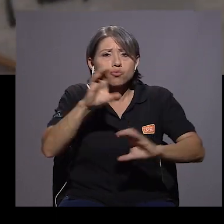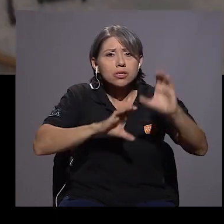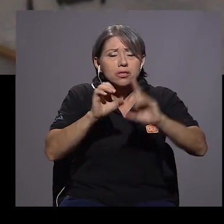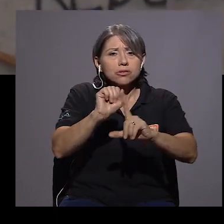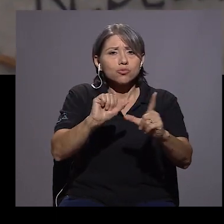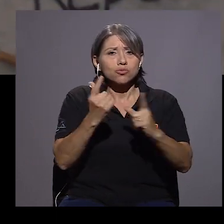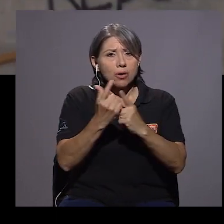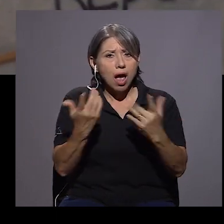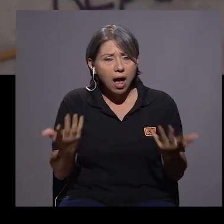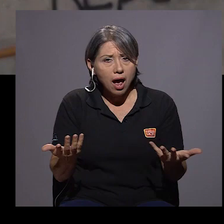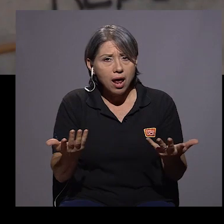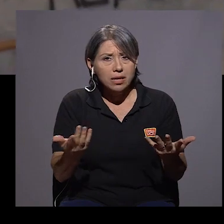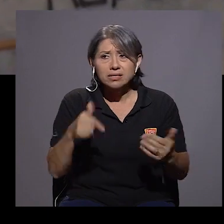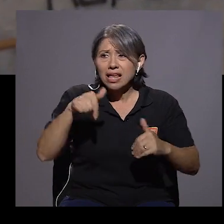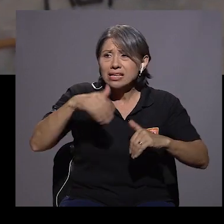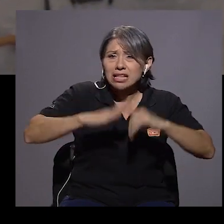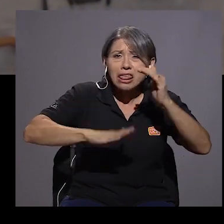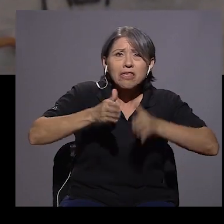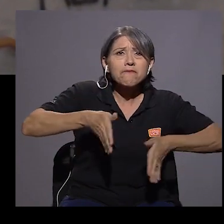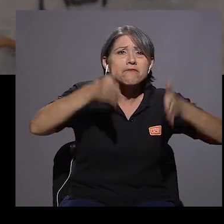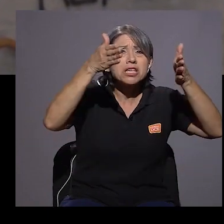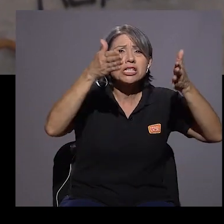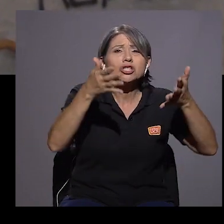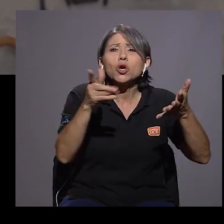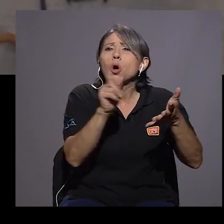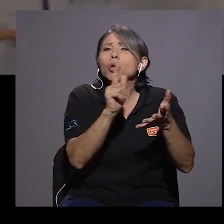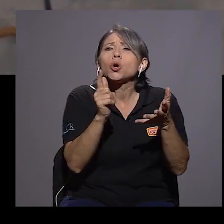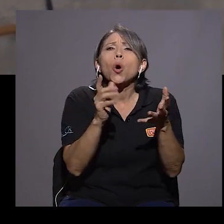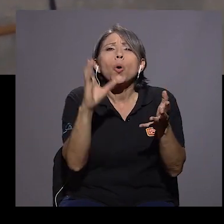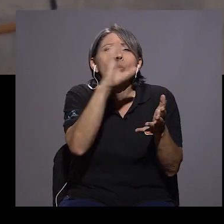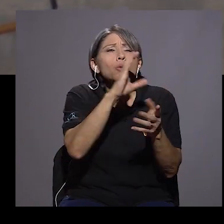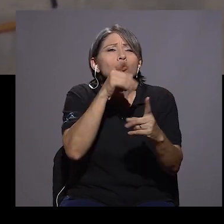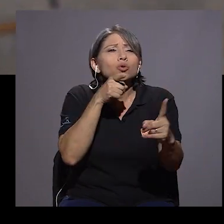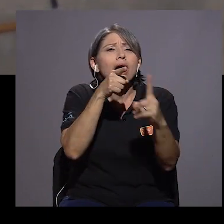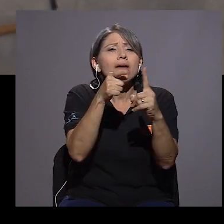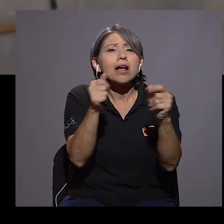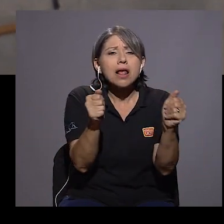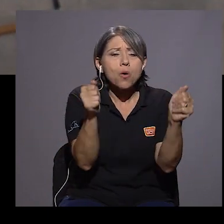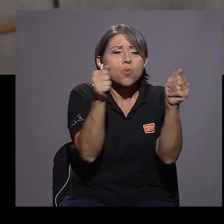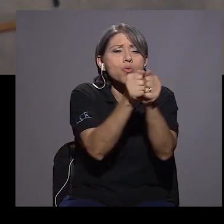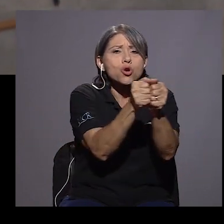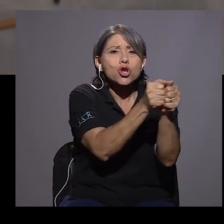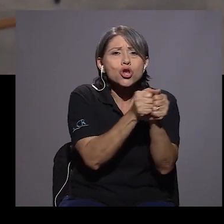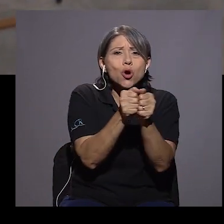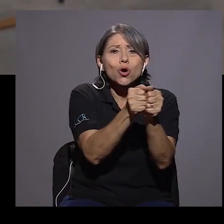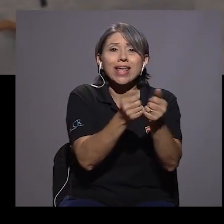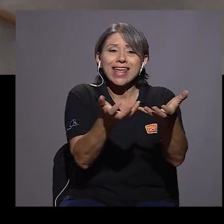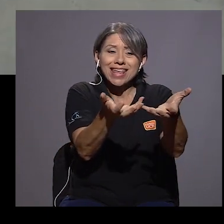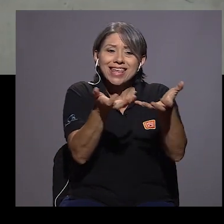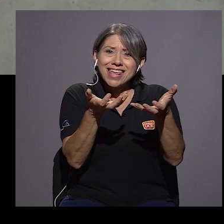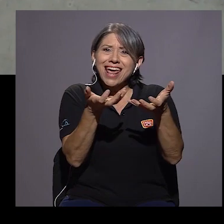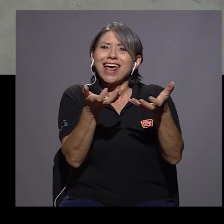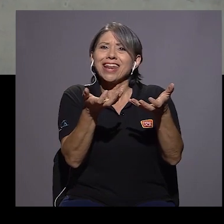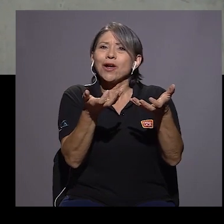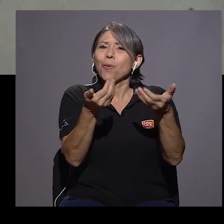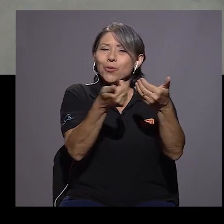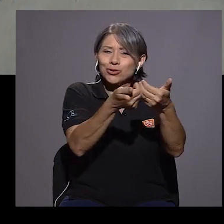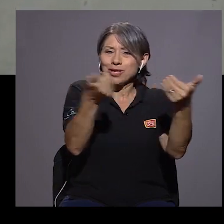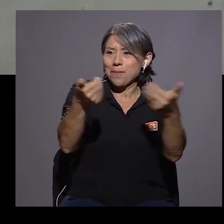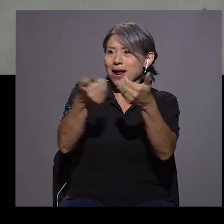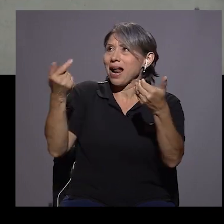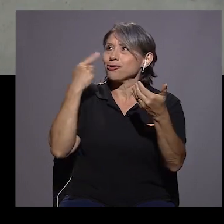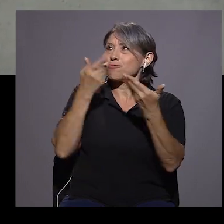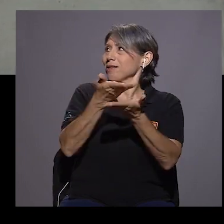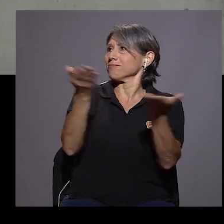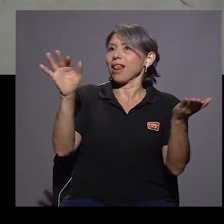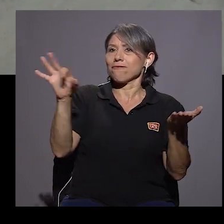que son las ciencias sociales, un edificio que en lugar de buscar la unión, busca separarnos en esta forma arquitectónica